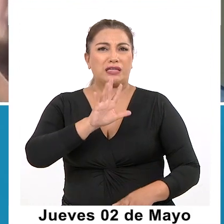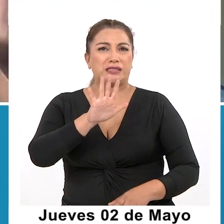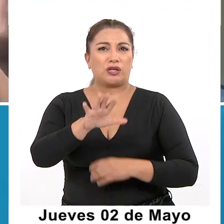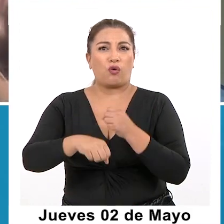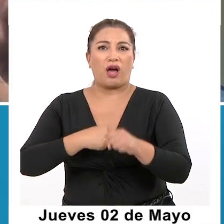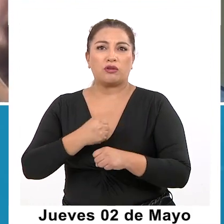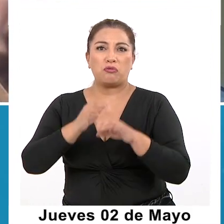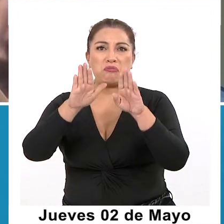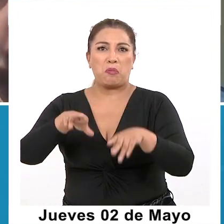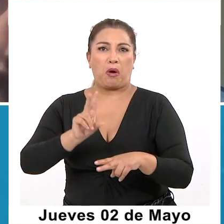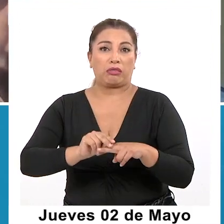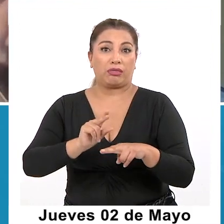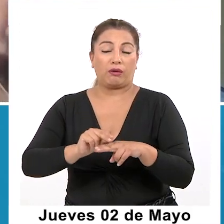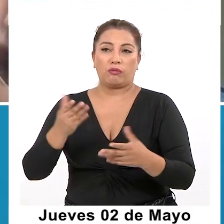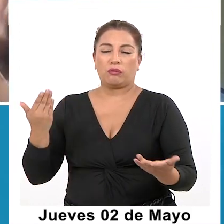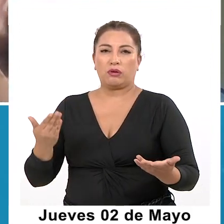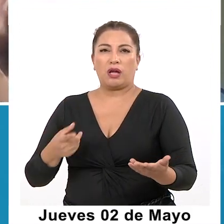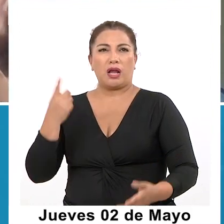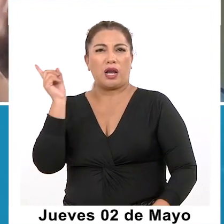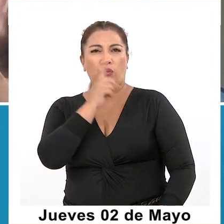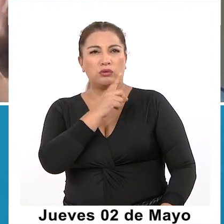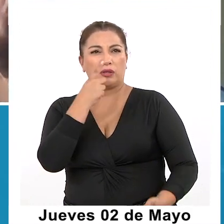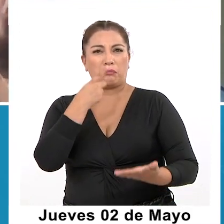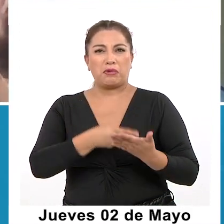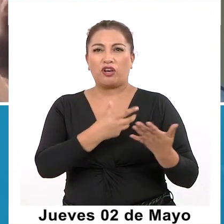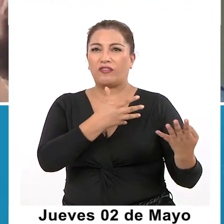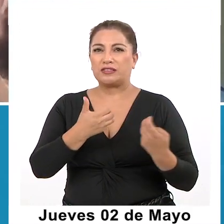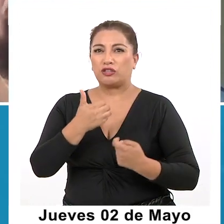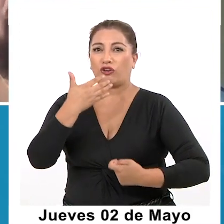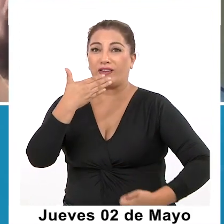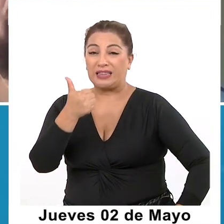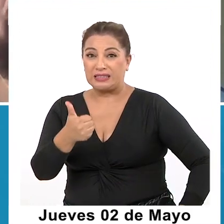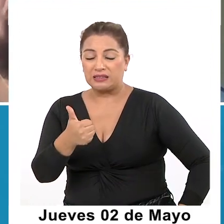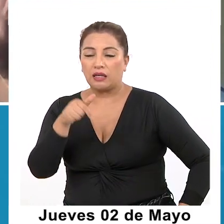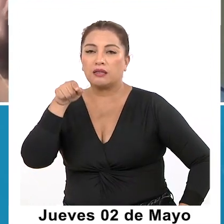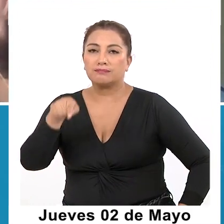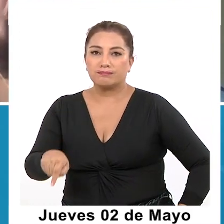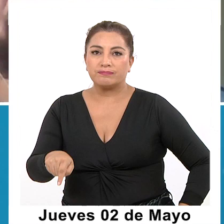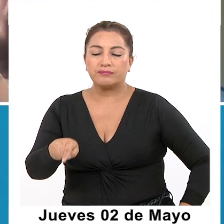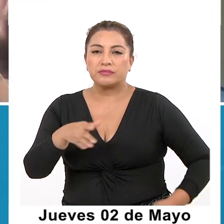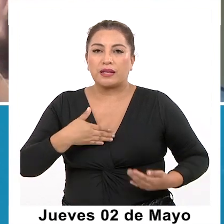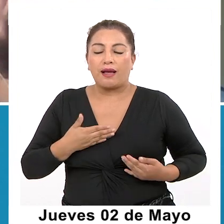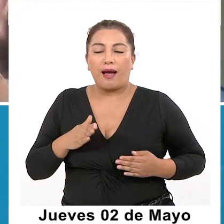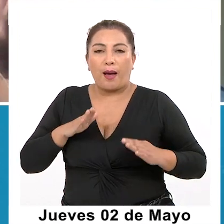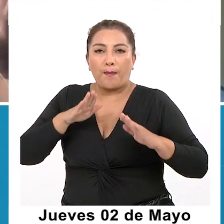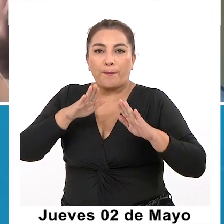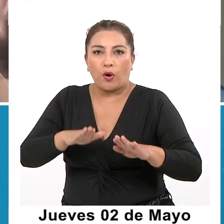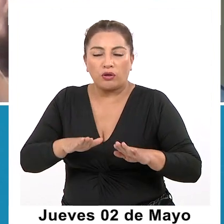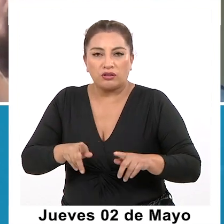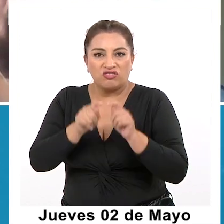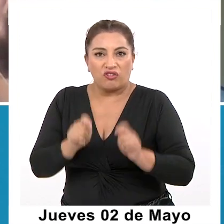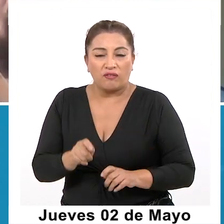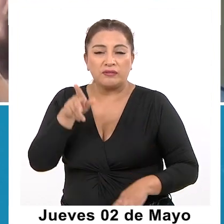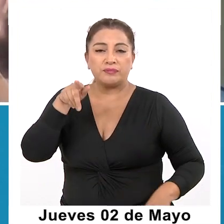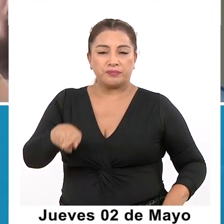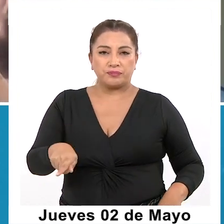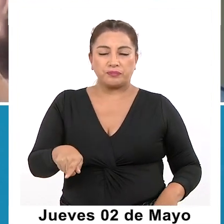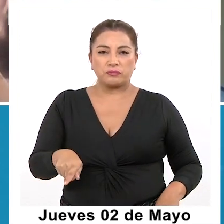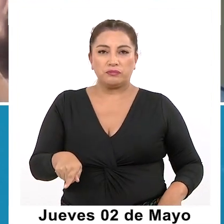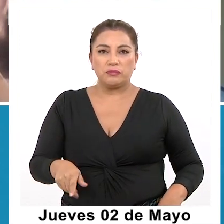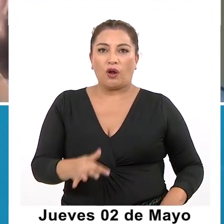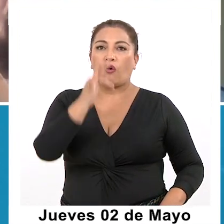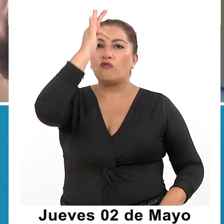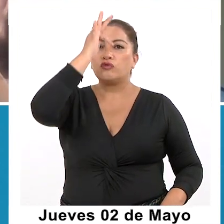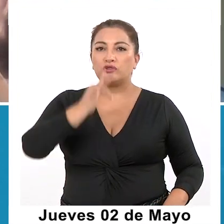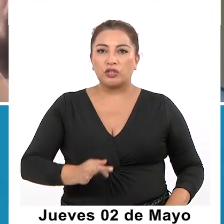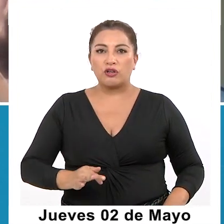años ya la última fue en el año 1996 en ello se refuerza por ejemplo en la cantidad de